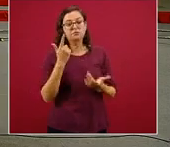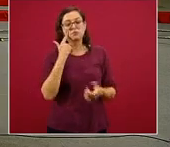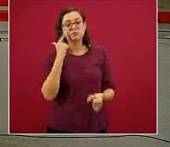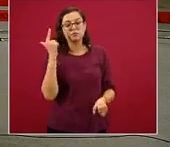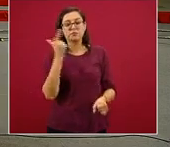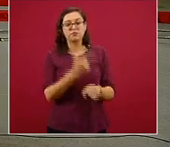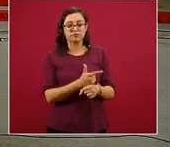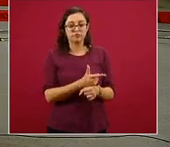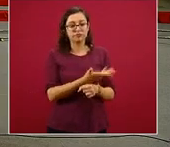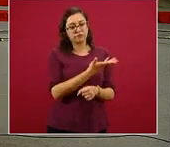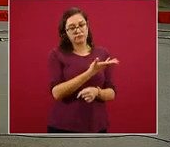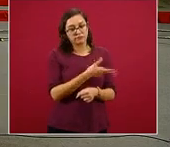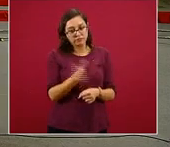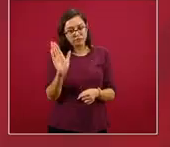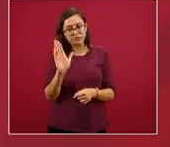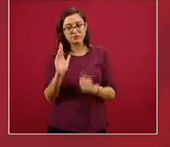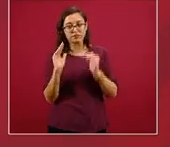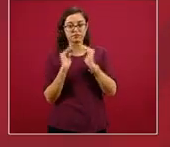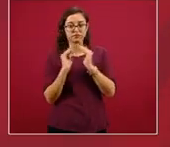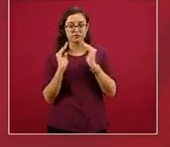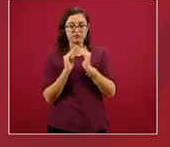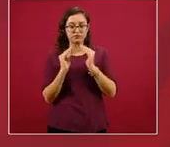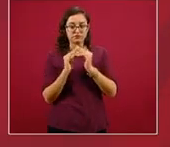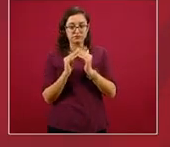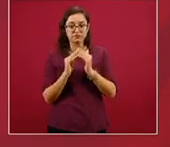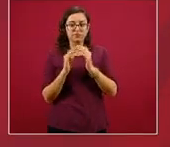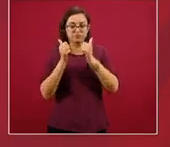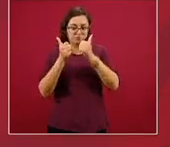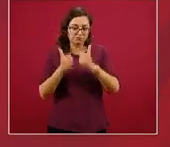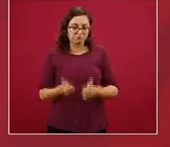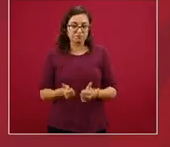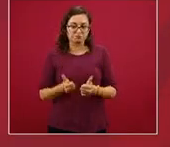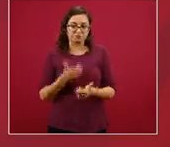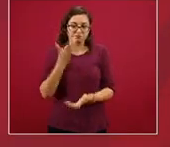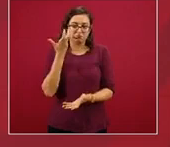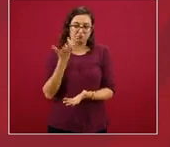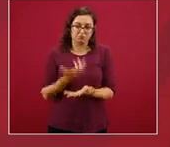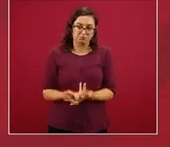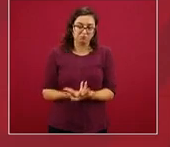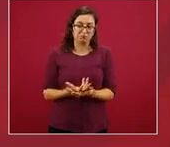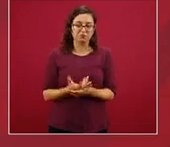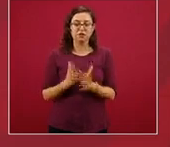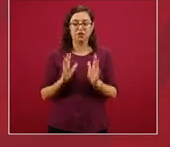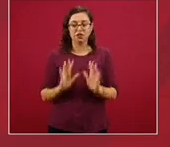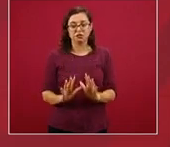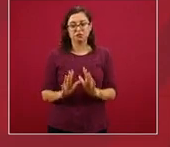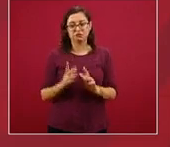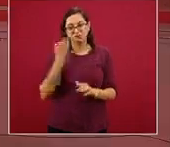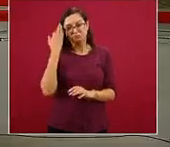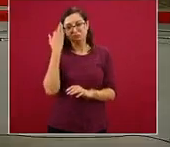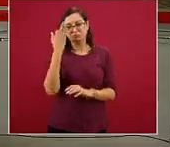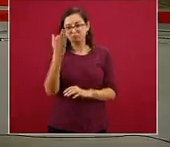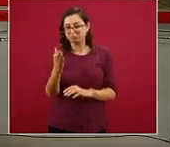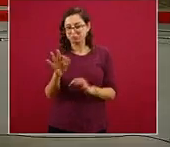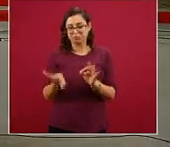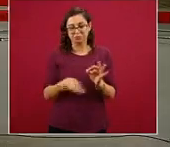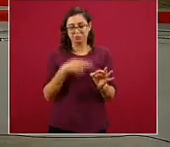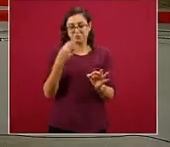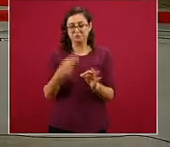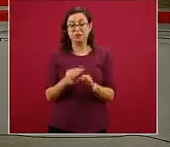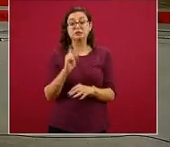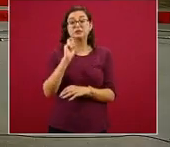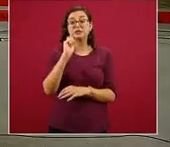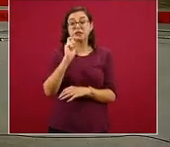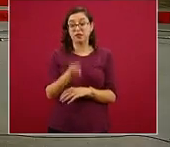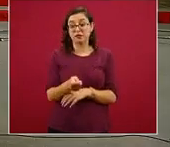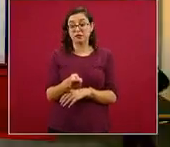caso enviado a domicilio, lógicamente para cumplir con el aislamiento correspondiente. Esto quiere decir que